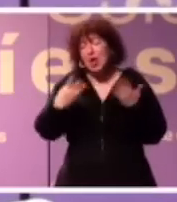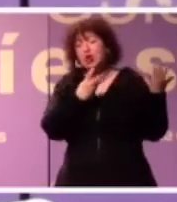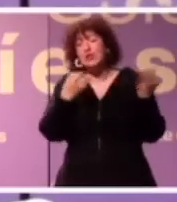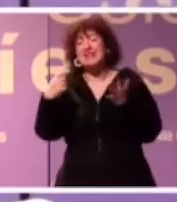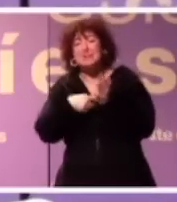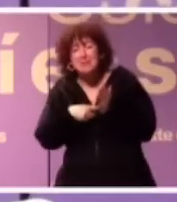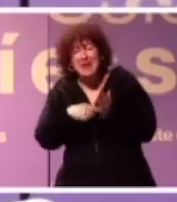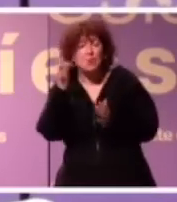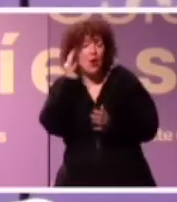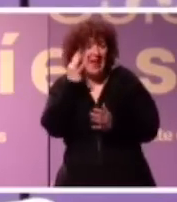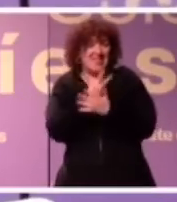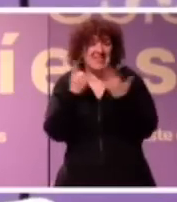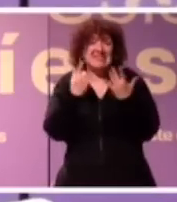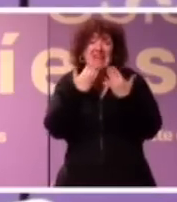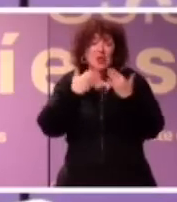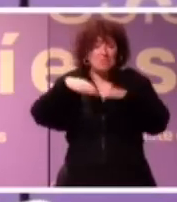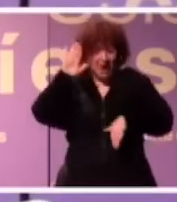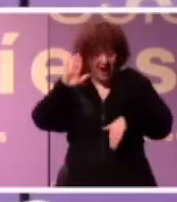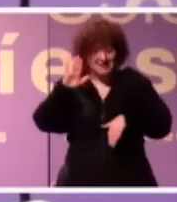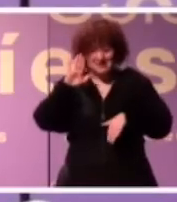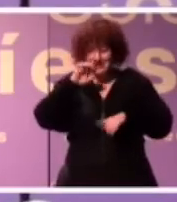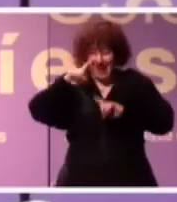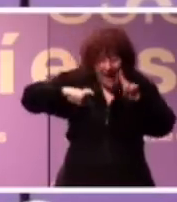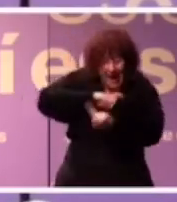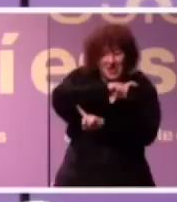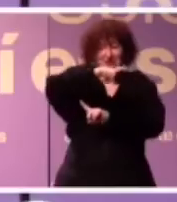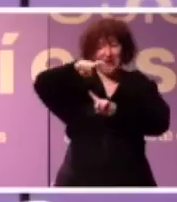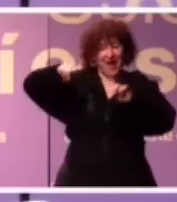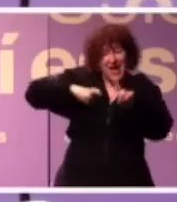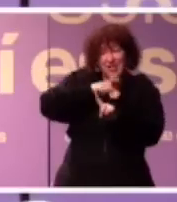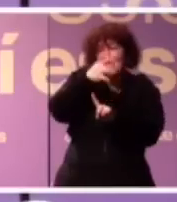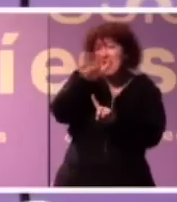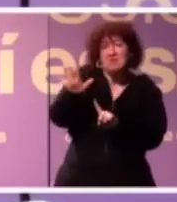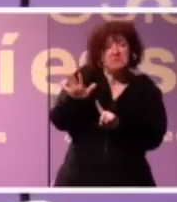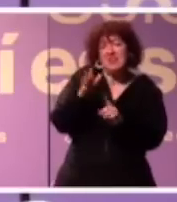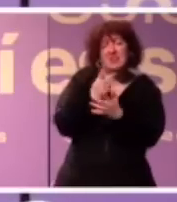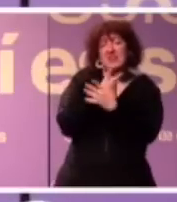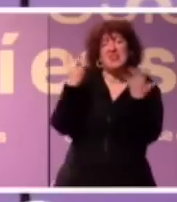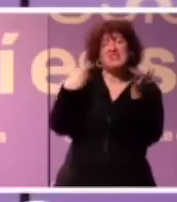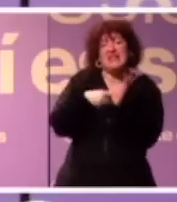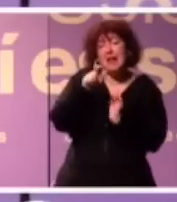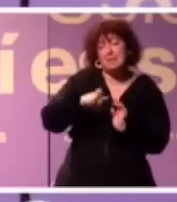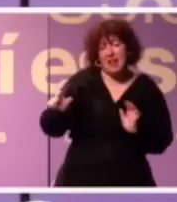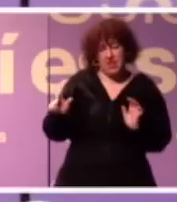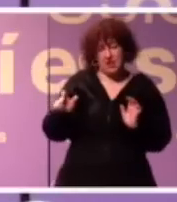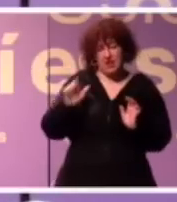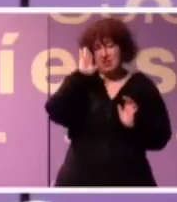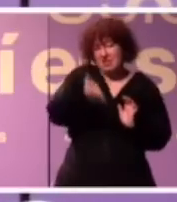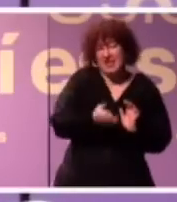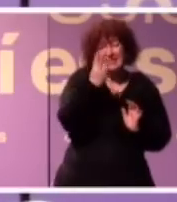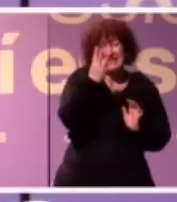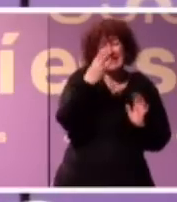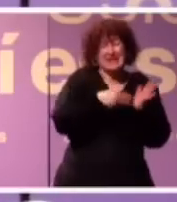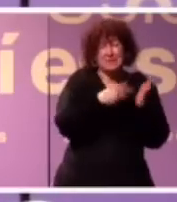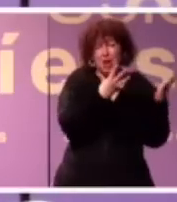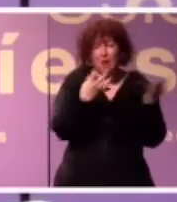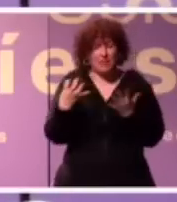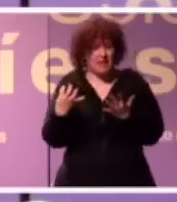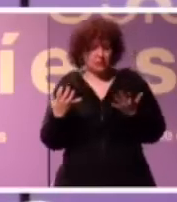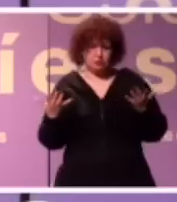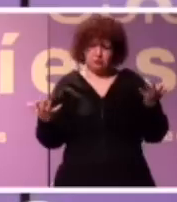años y de estas cada año el año pasado se denuncian 17.000 y se condenan 3.900